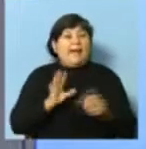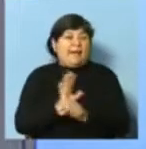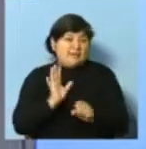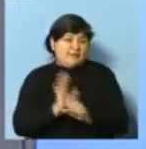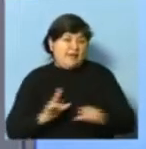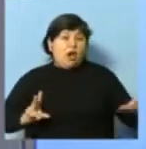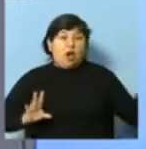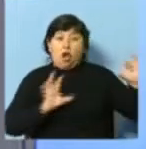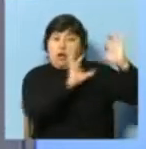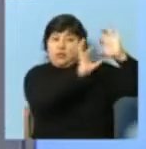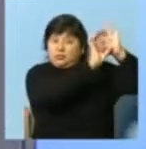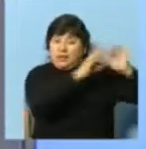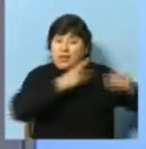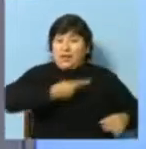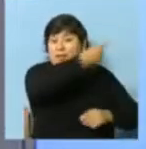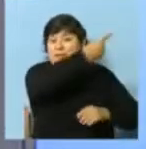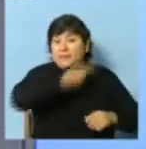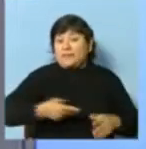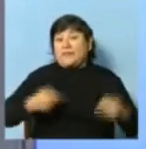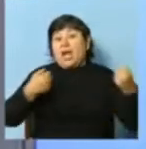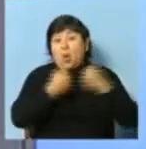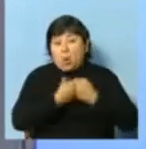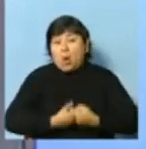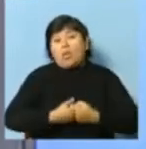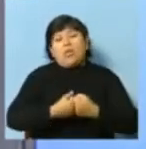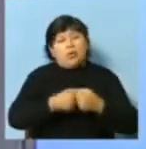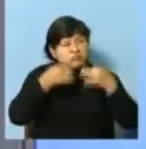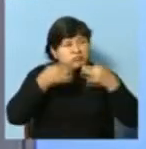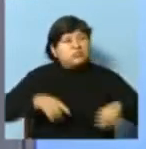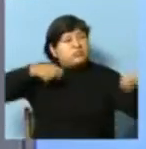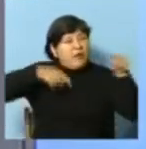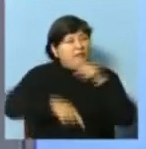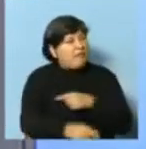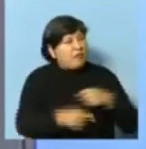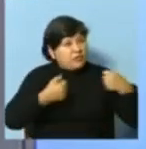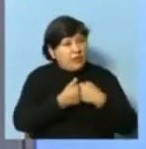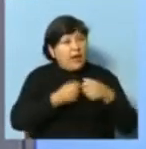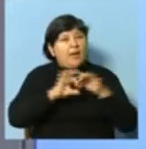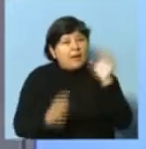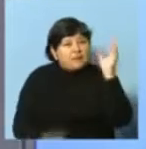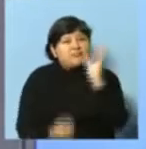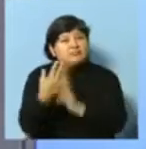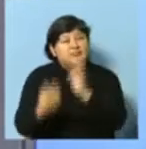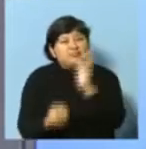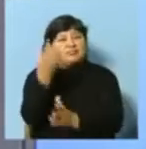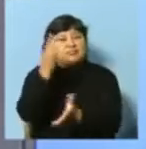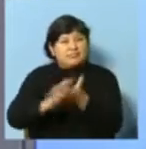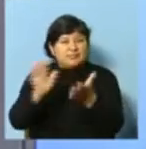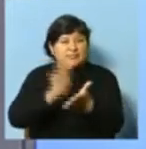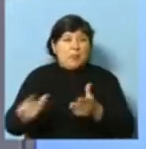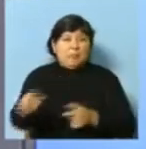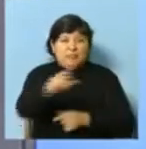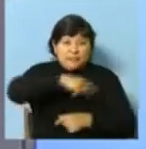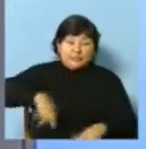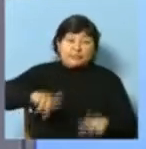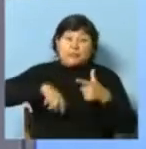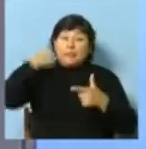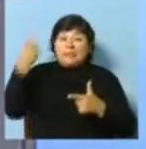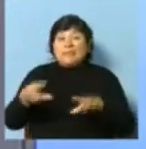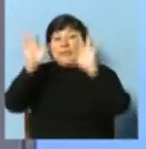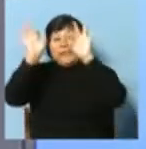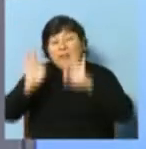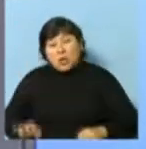también coincidencias profundas para poder lograr lo que hemos logrado hasta ahora y otros proyectos que ya tienen financiamiento